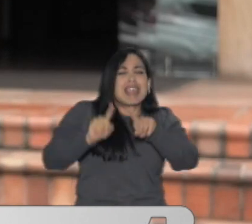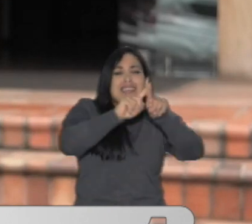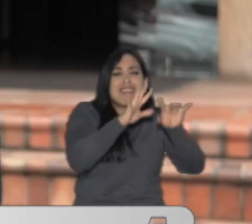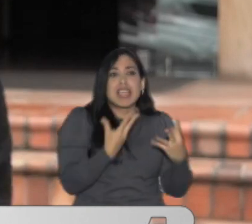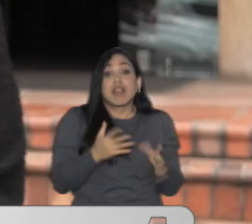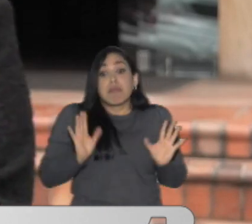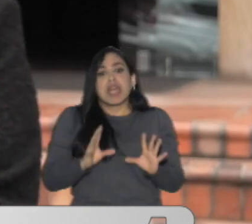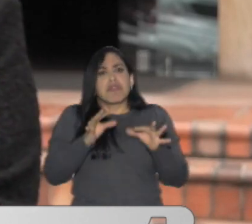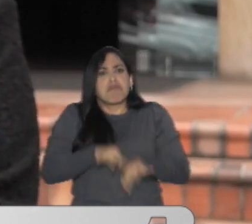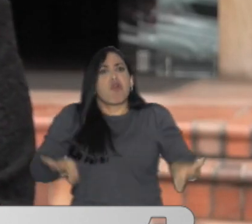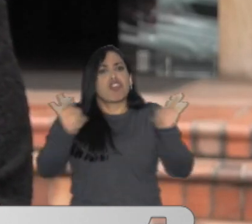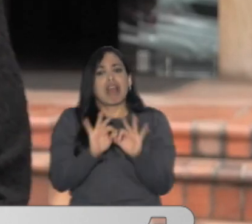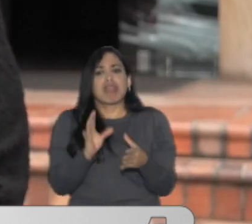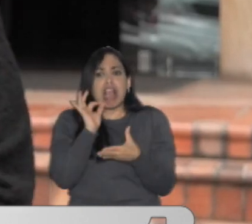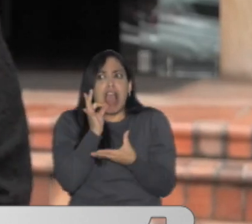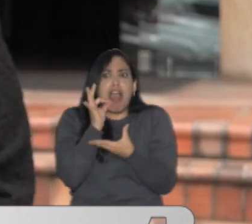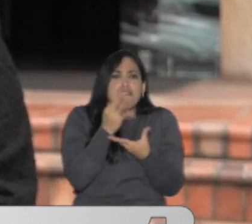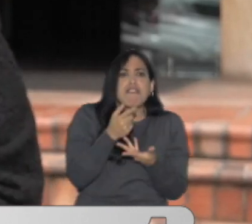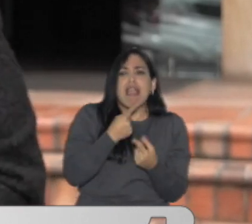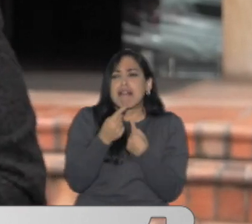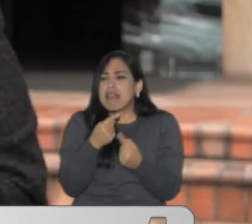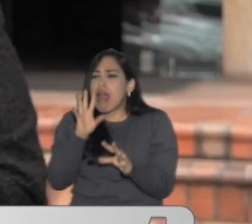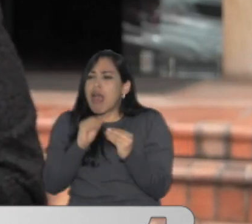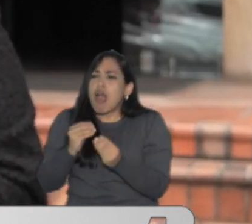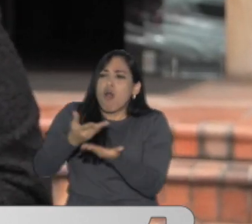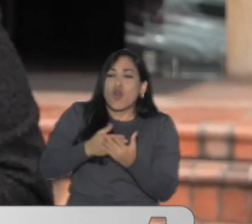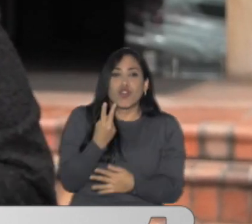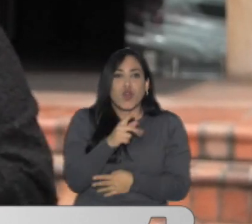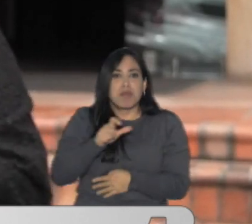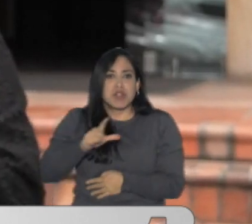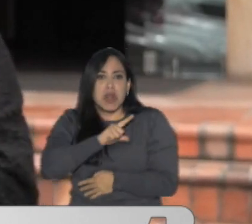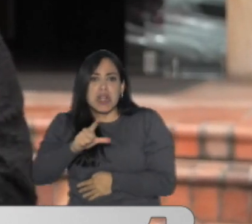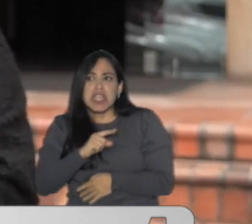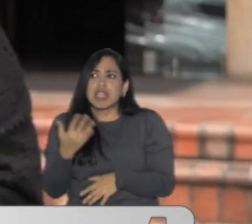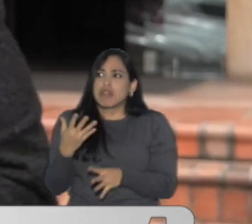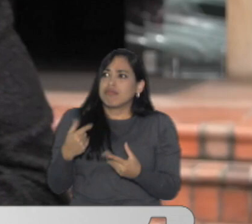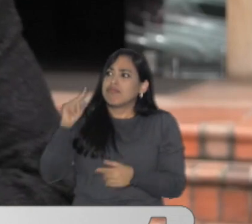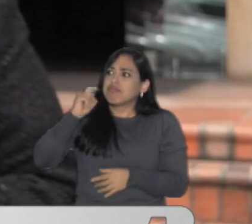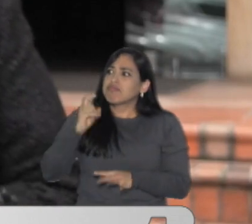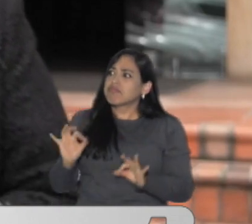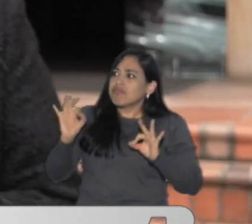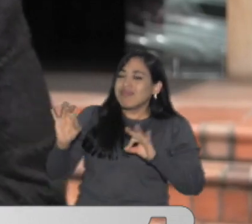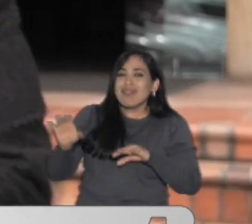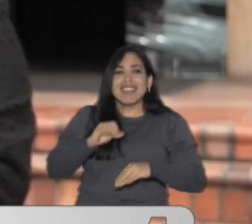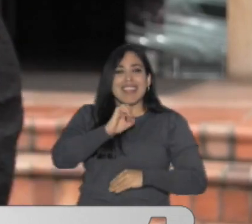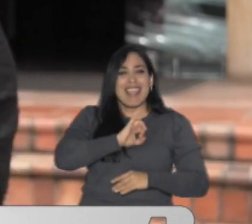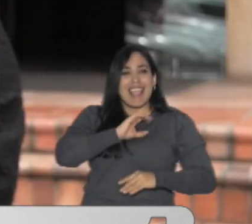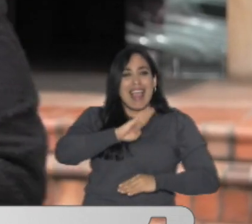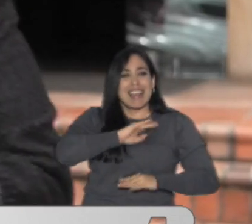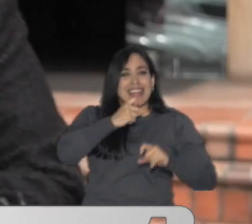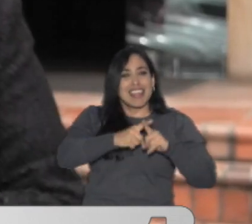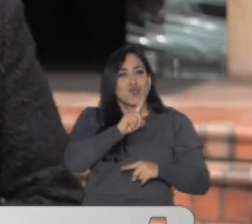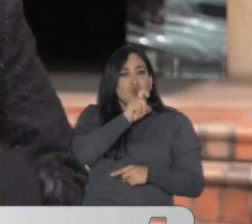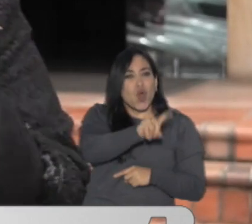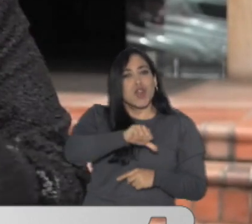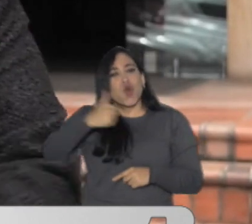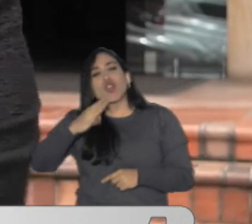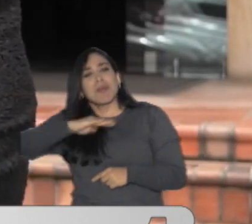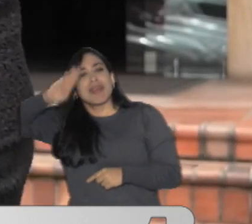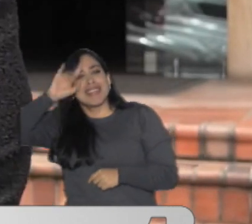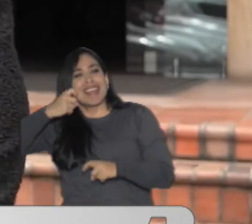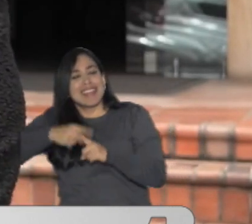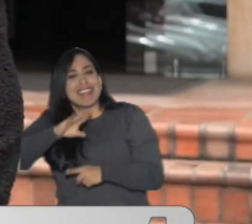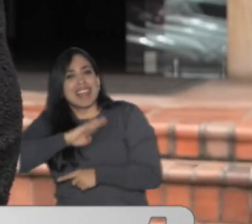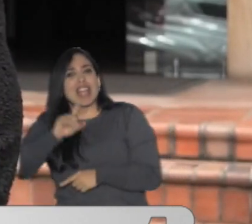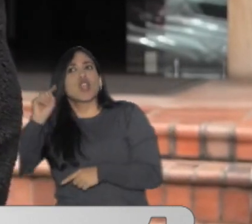se tomen un cafecito pronto, que conversen estos dos líderes que han gobernado bien cuando fueron alcaldes, el uno en Bucaramanga, el otro en Medellín, además